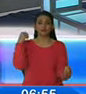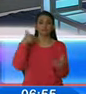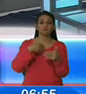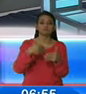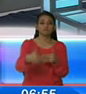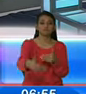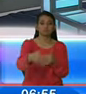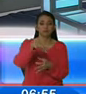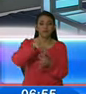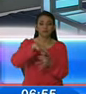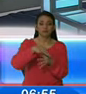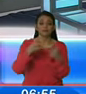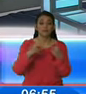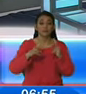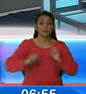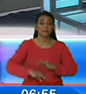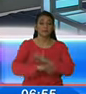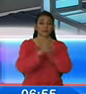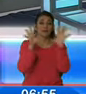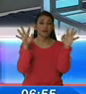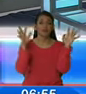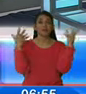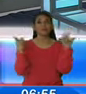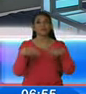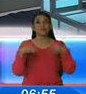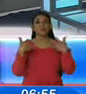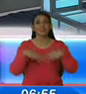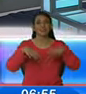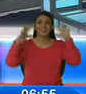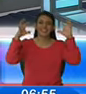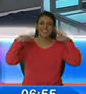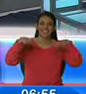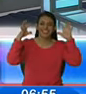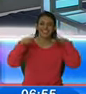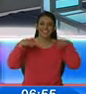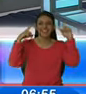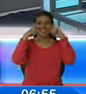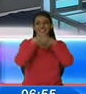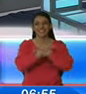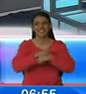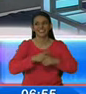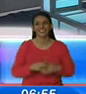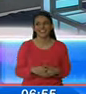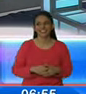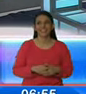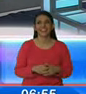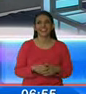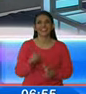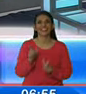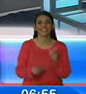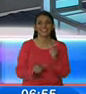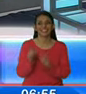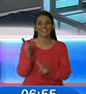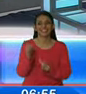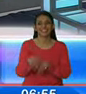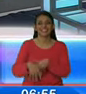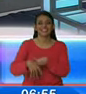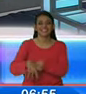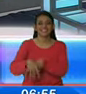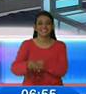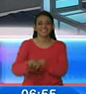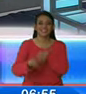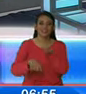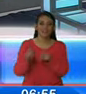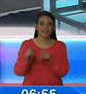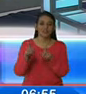las elecciones, y una madrugada negra con lluvia, una madrugada complicada. La población salió a las calles,